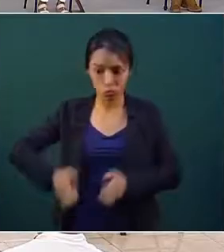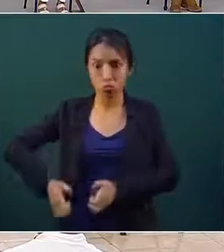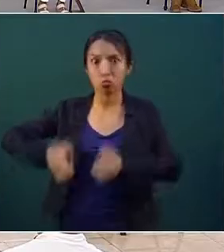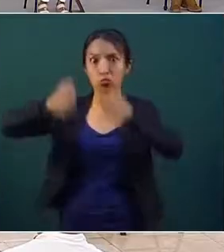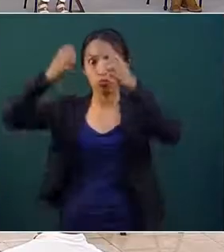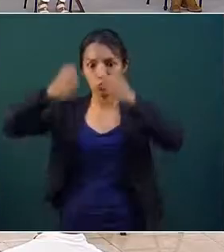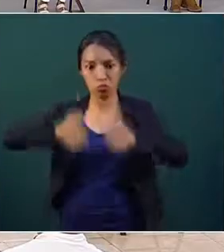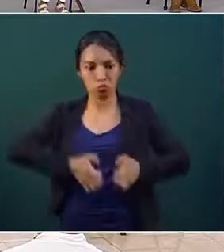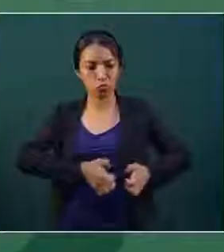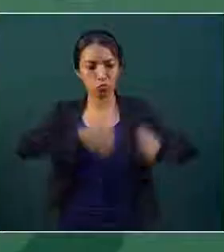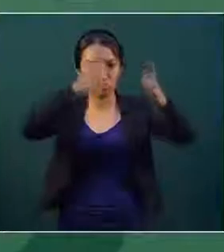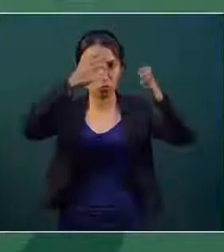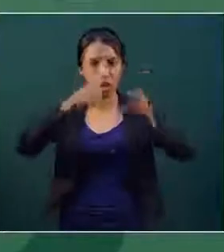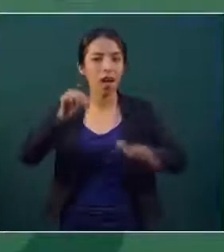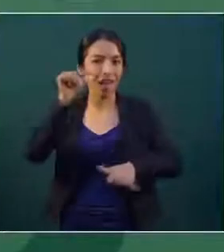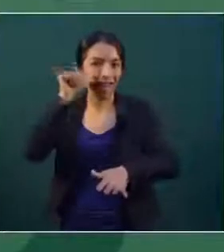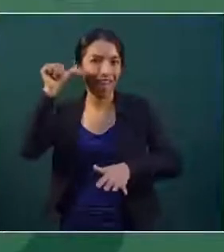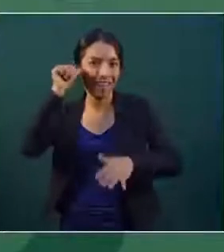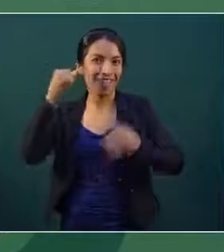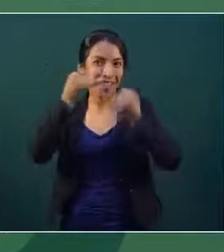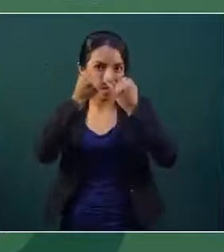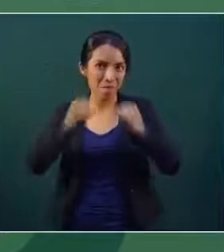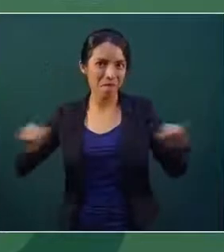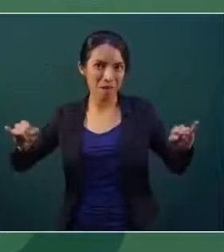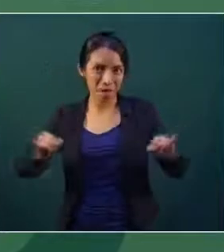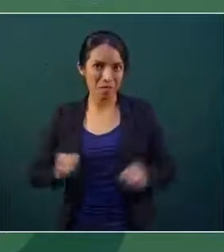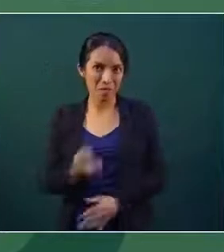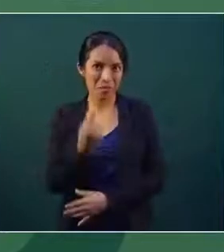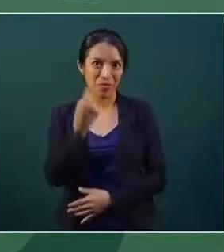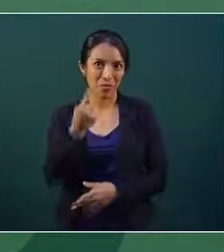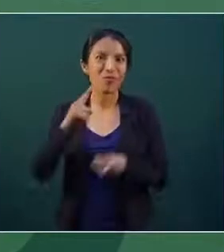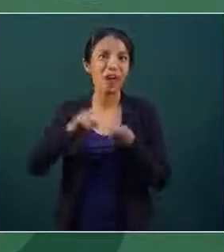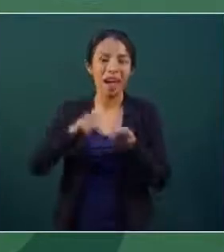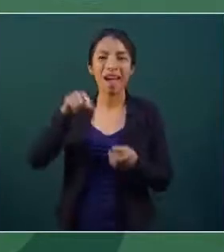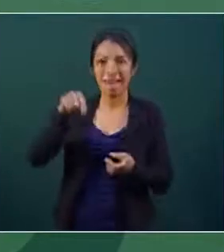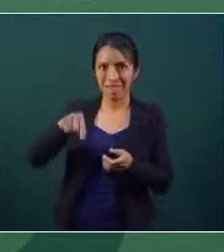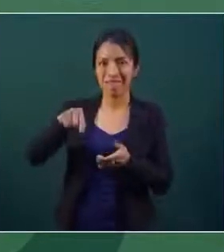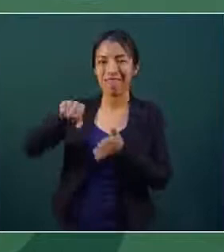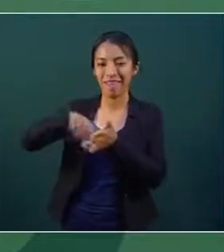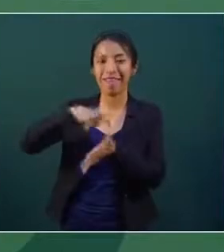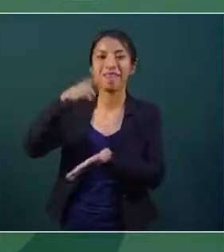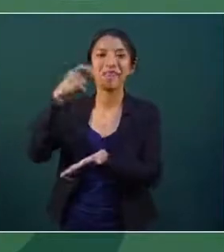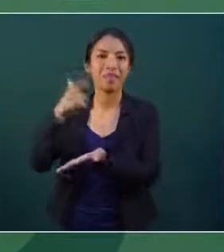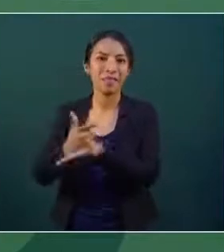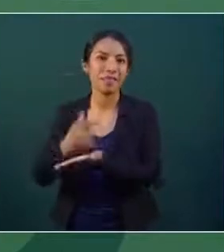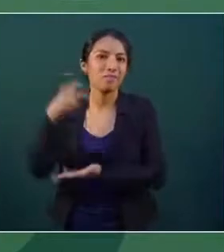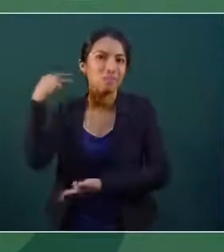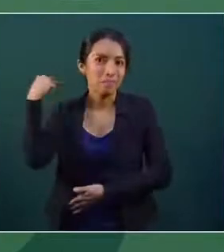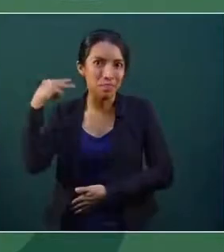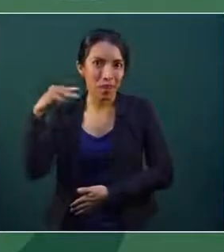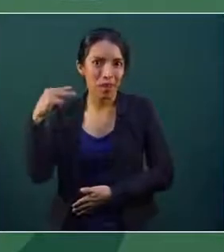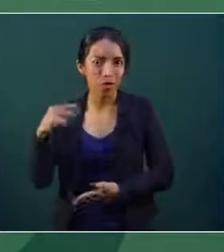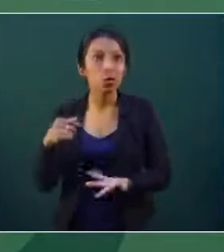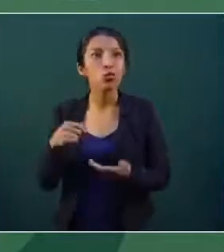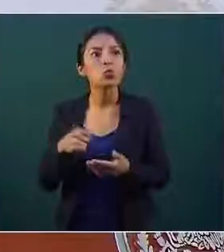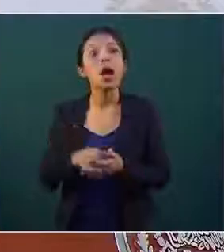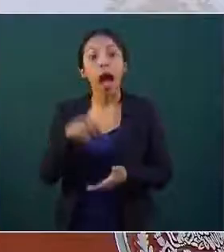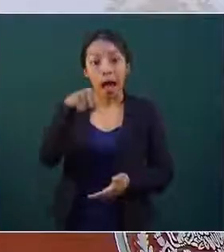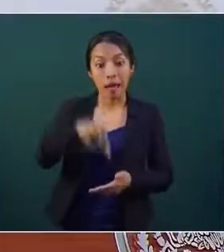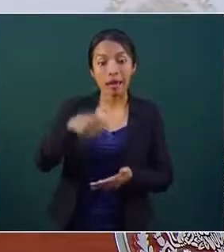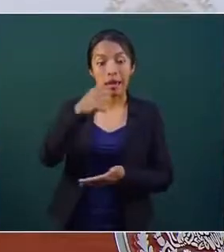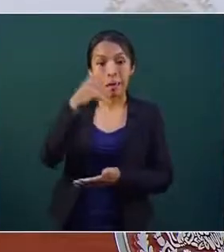cuarteles. Ayer inauguramos uno en Jalapa. Aquí en Veracruz son